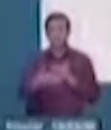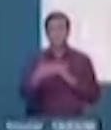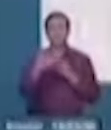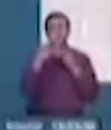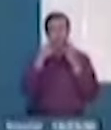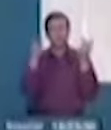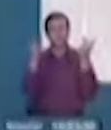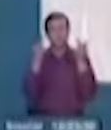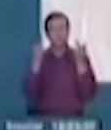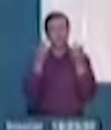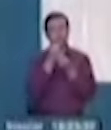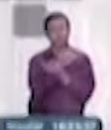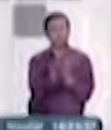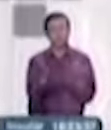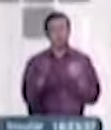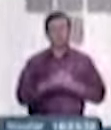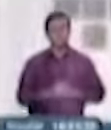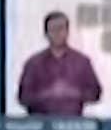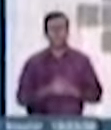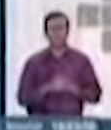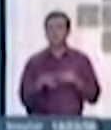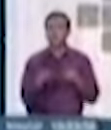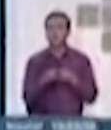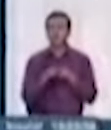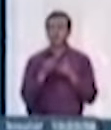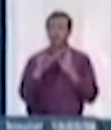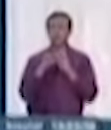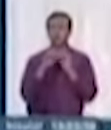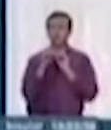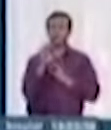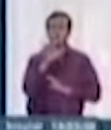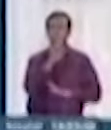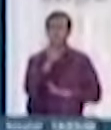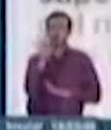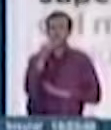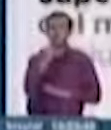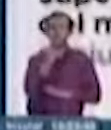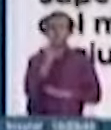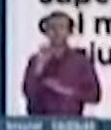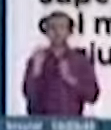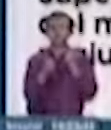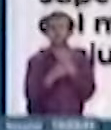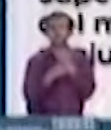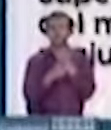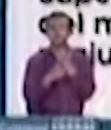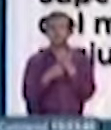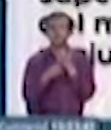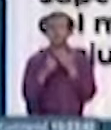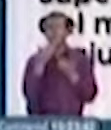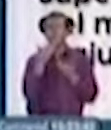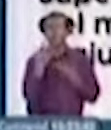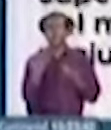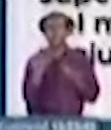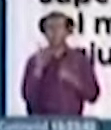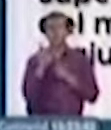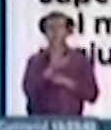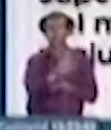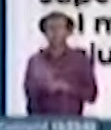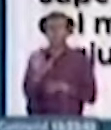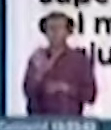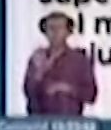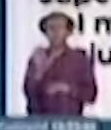la publicación de los reportajes. El mismo artículo 79 dispone que la subcontratación no se la podrá realizar con